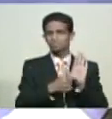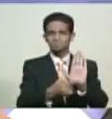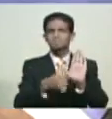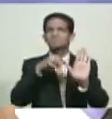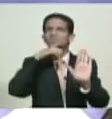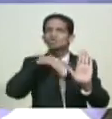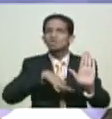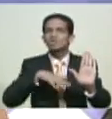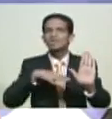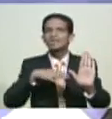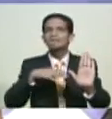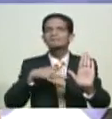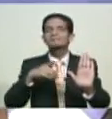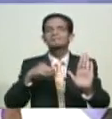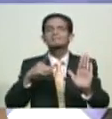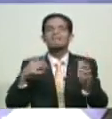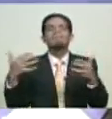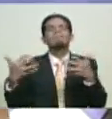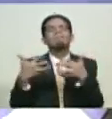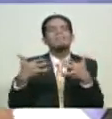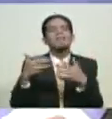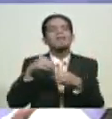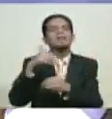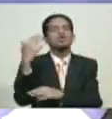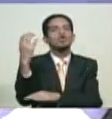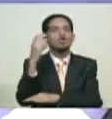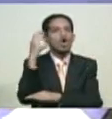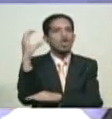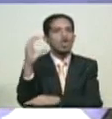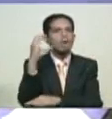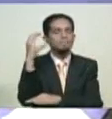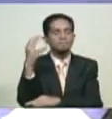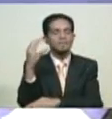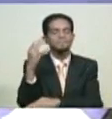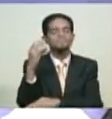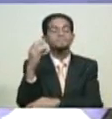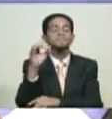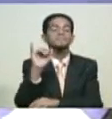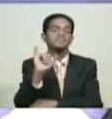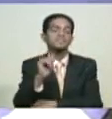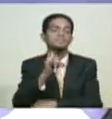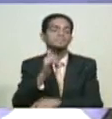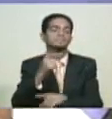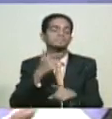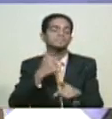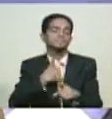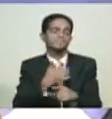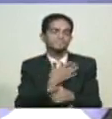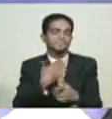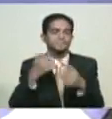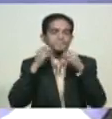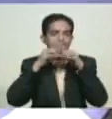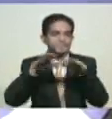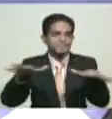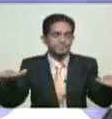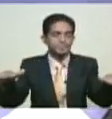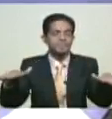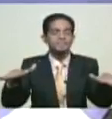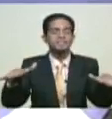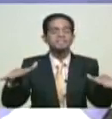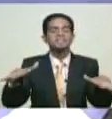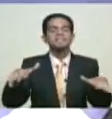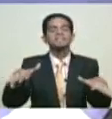colombia pero también para que cada uno de nosotros se vaya con él lo que usted hace con una reflexión real y una tarea verdaderamente